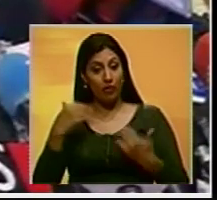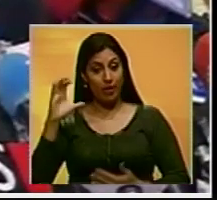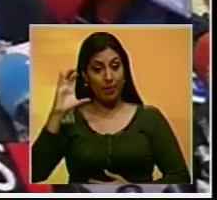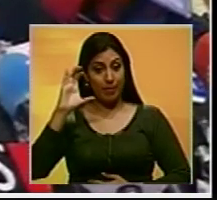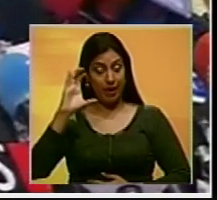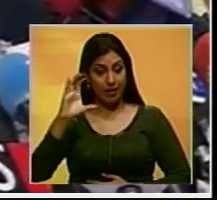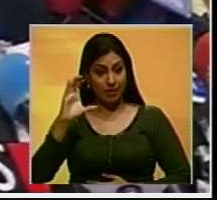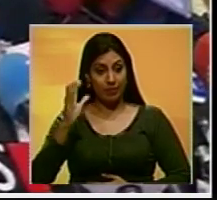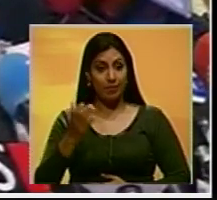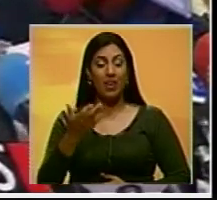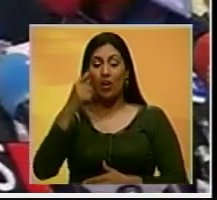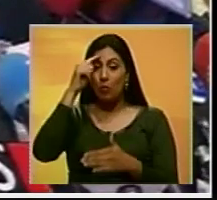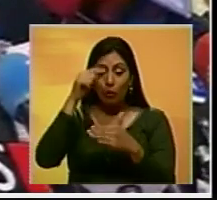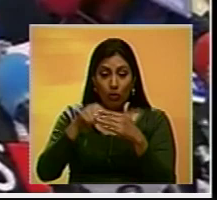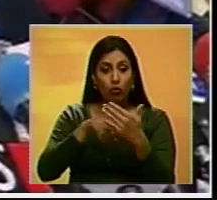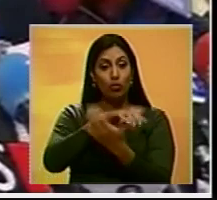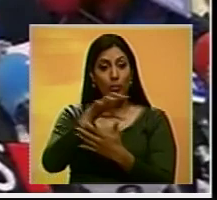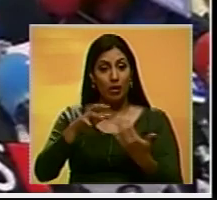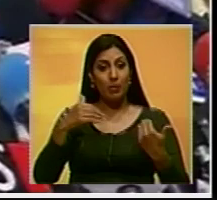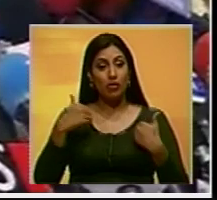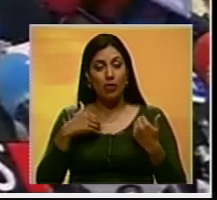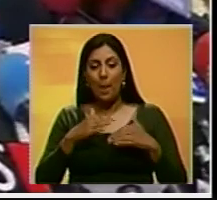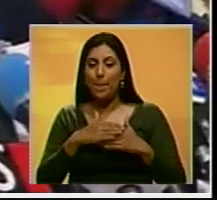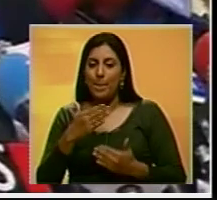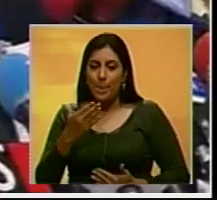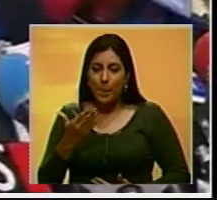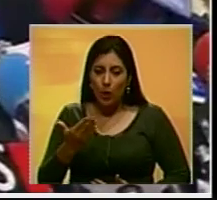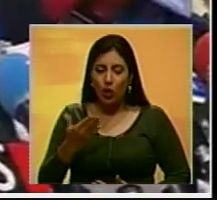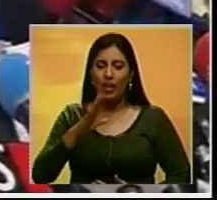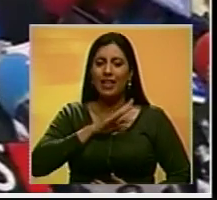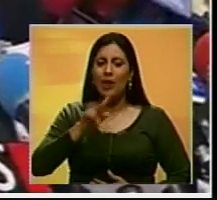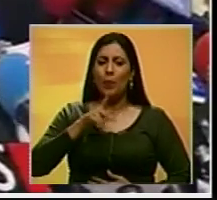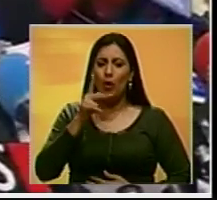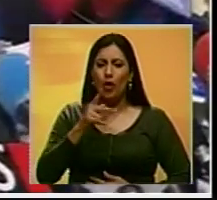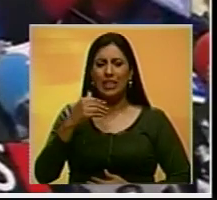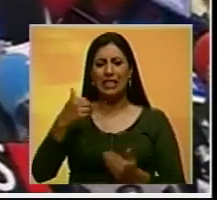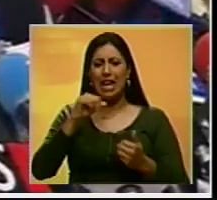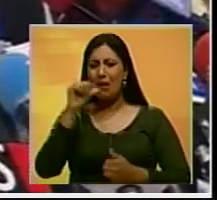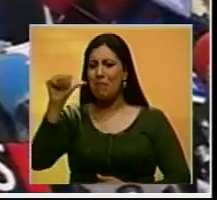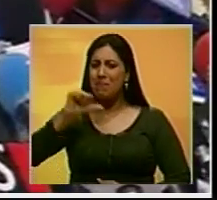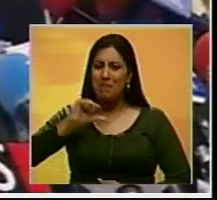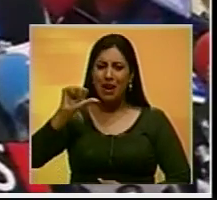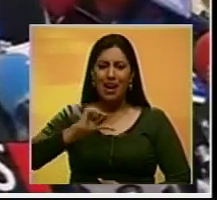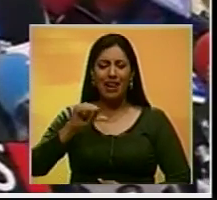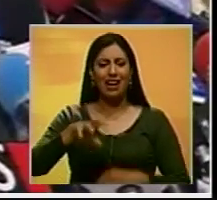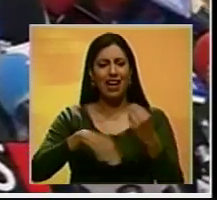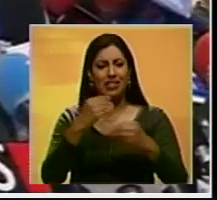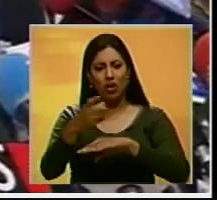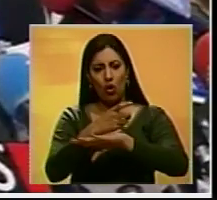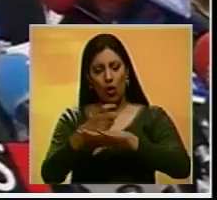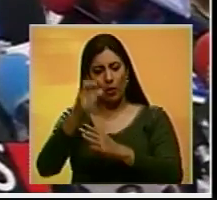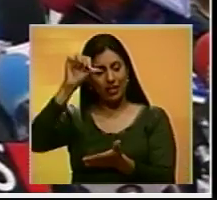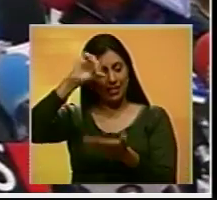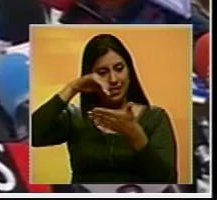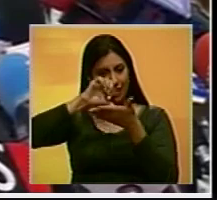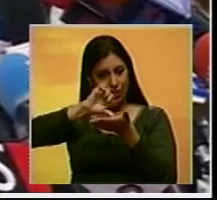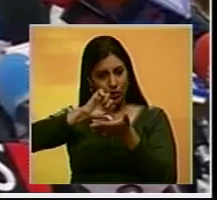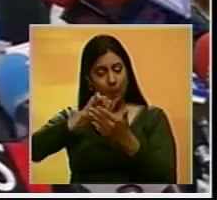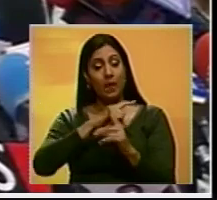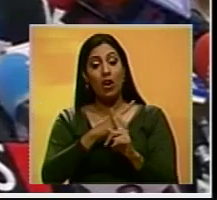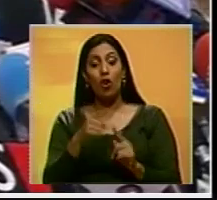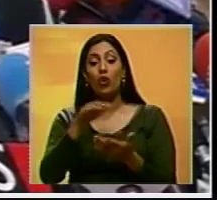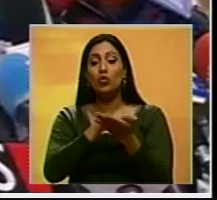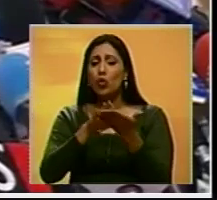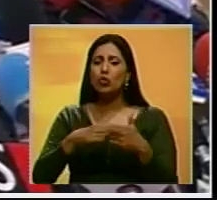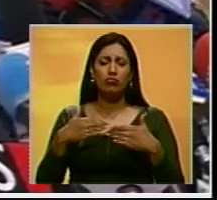país. A la profunda crisis producto de las nefastas políticas por parte del gobierno central. La